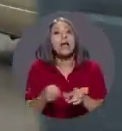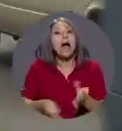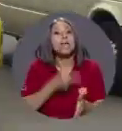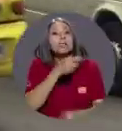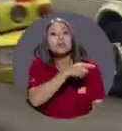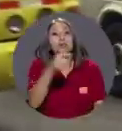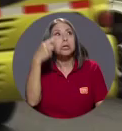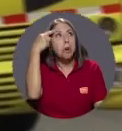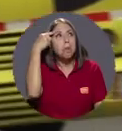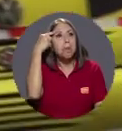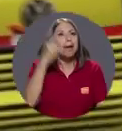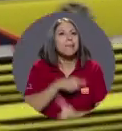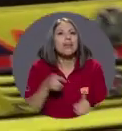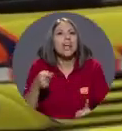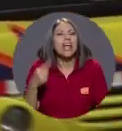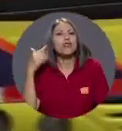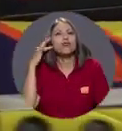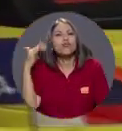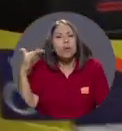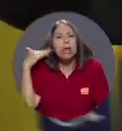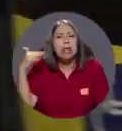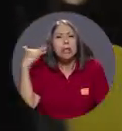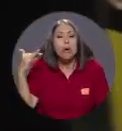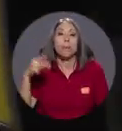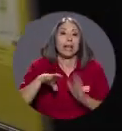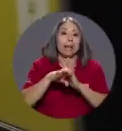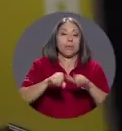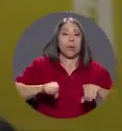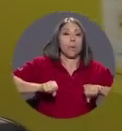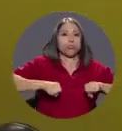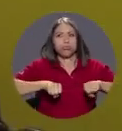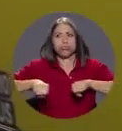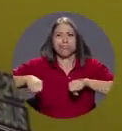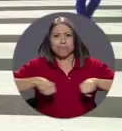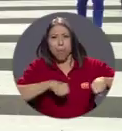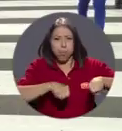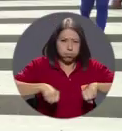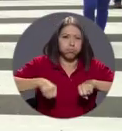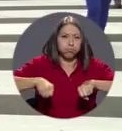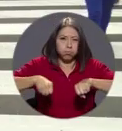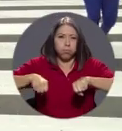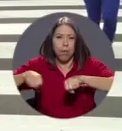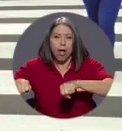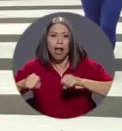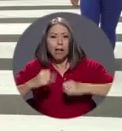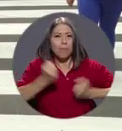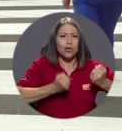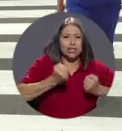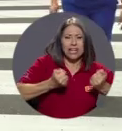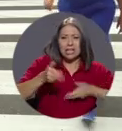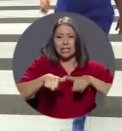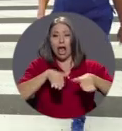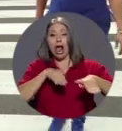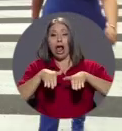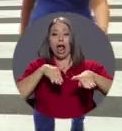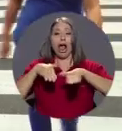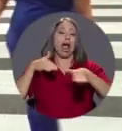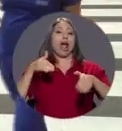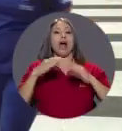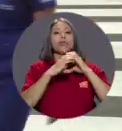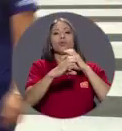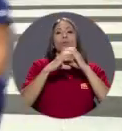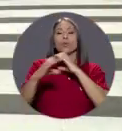¿verdad? El ruido que producen las motocicletas, que producen los vehículos, los autobuses. Eso es una contaminación que va afectando la salud